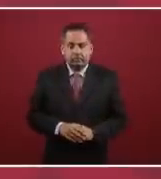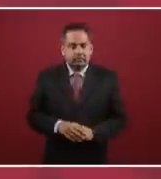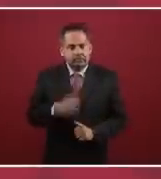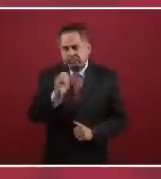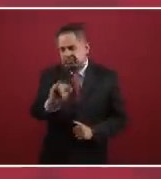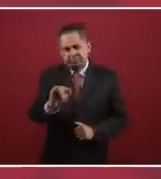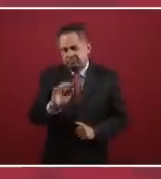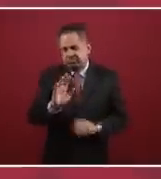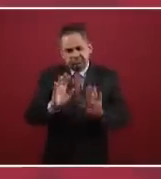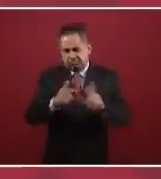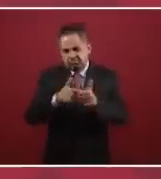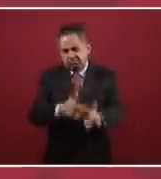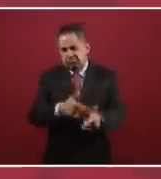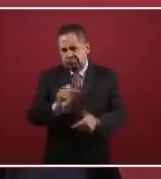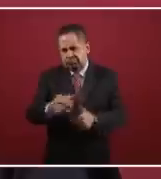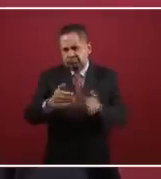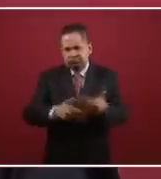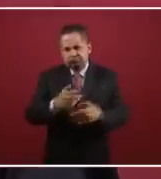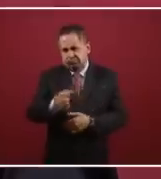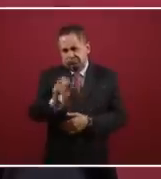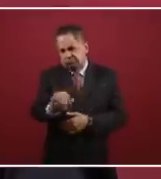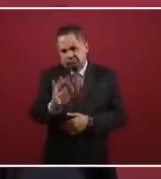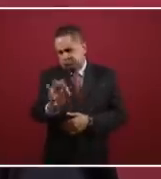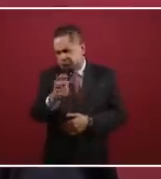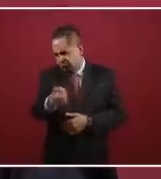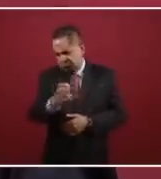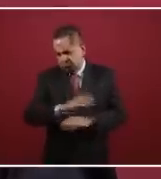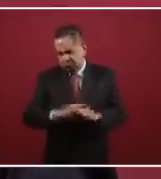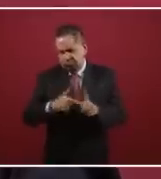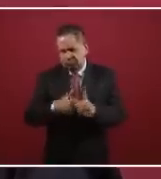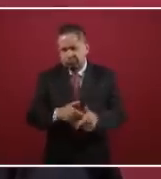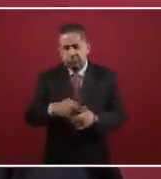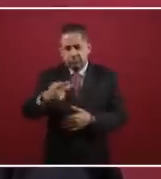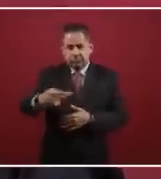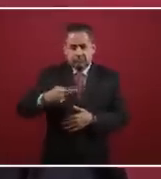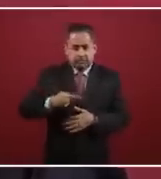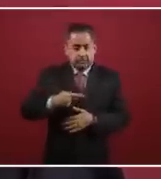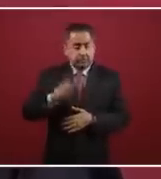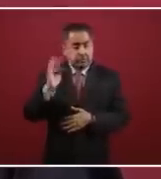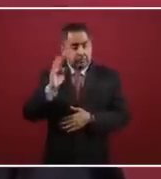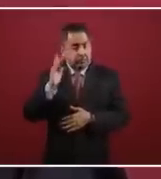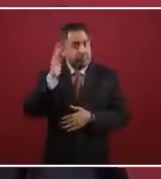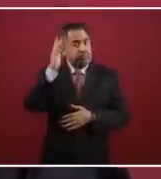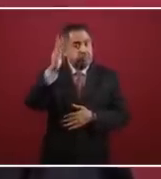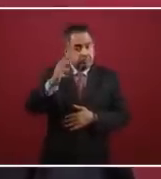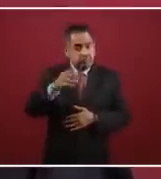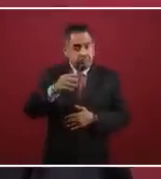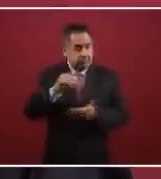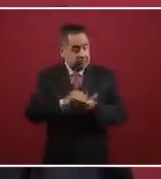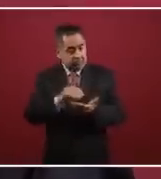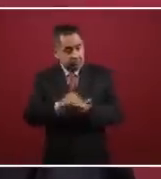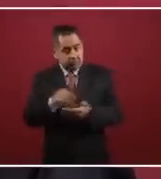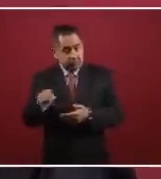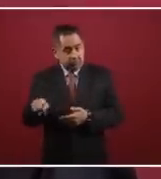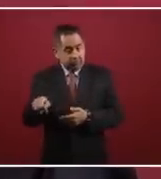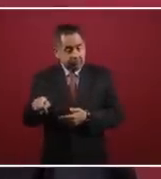ser, en efecto. O sea, tú preguntas que si van a seguirse